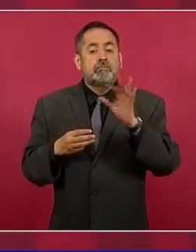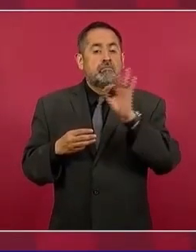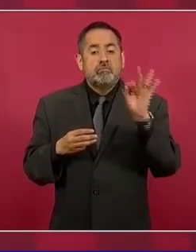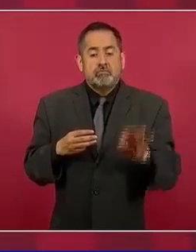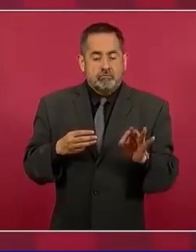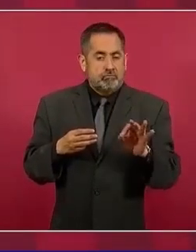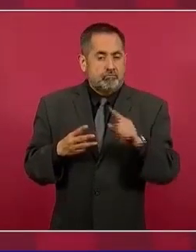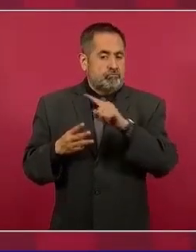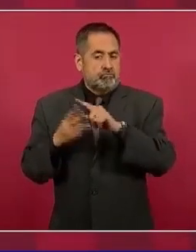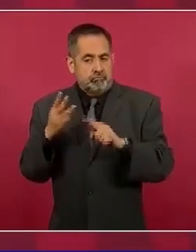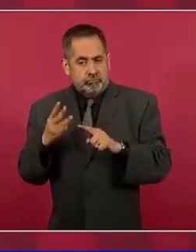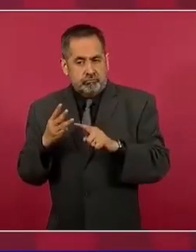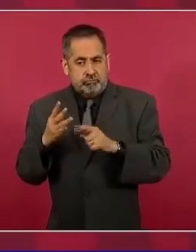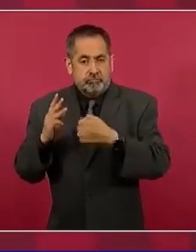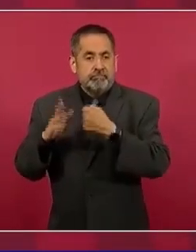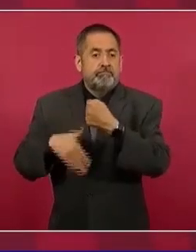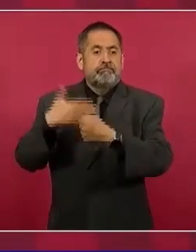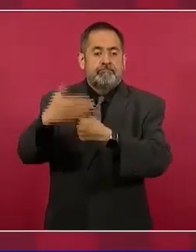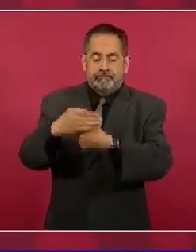Van a ir a segunda vuelta